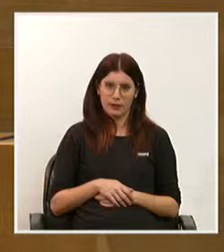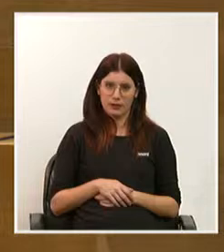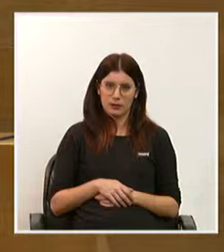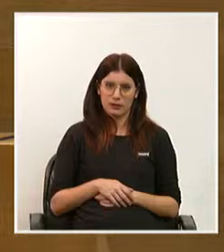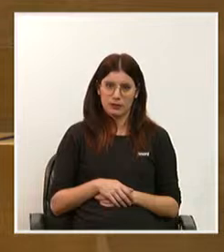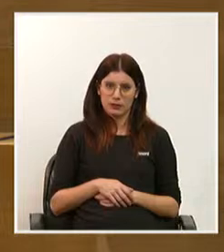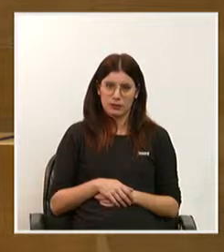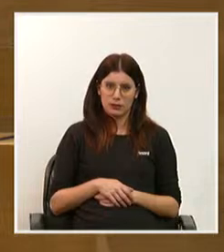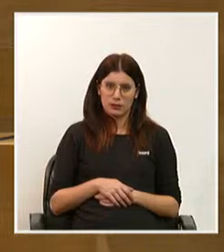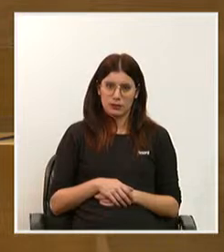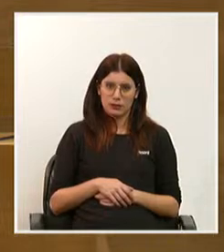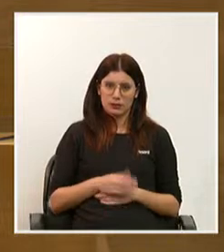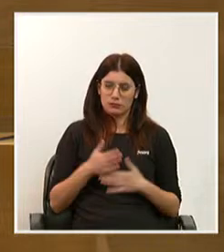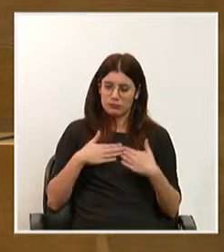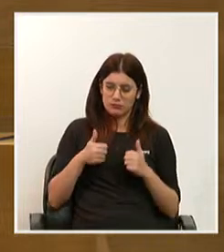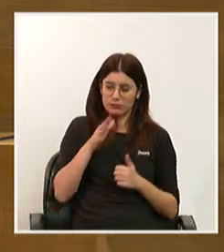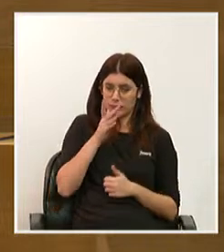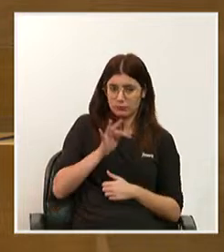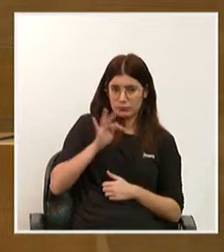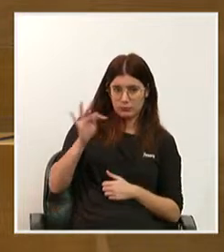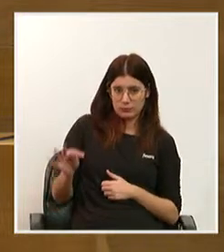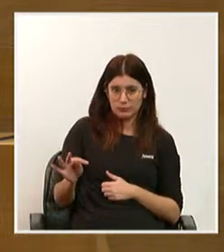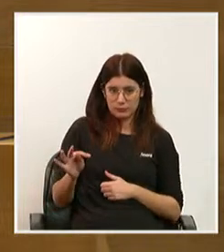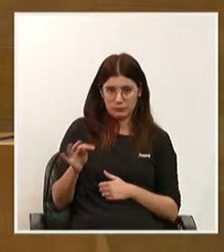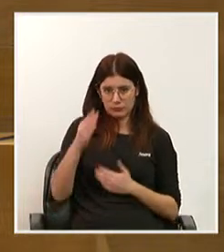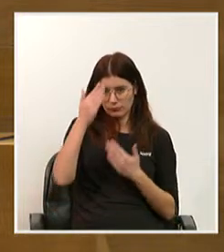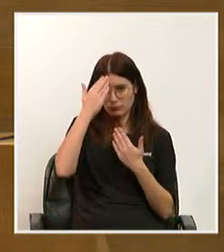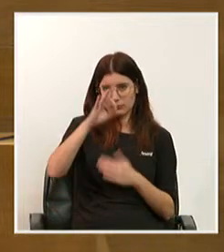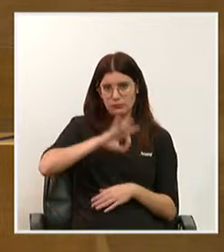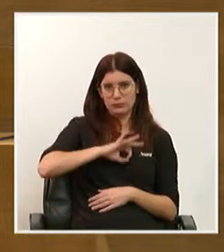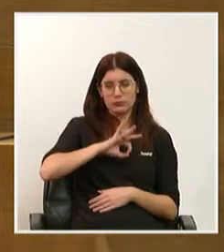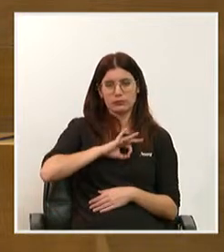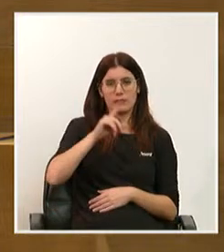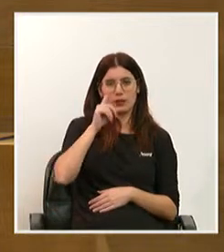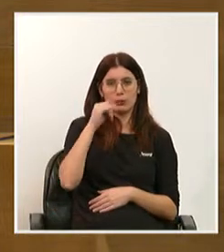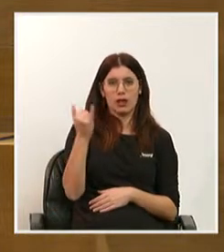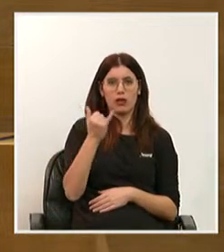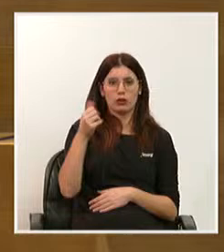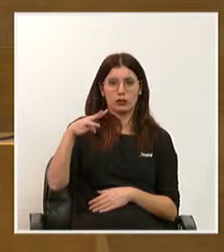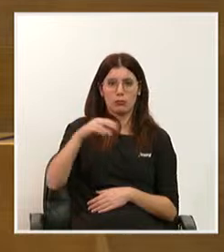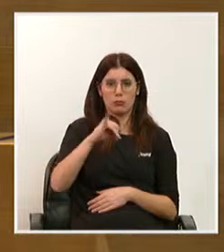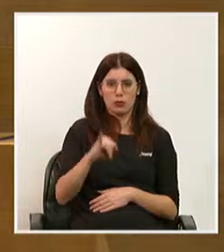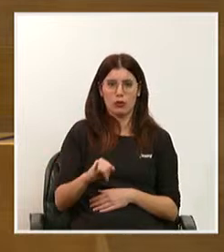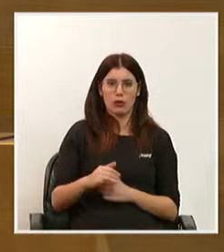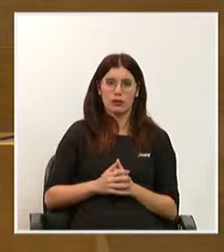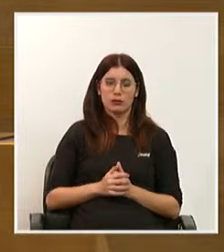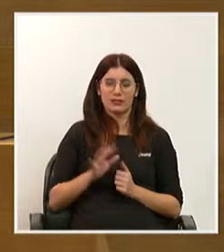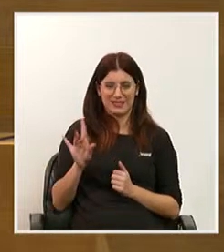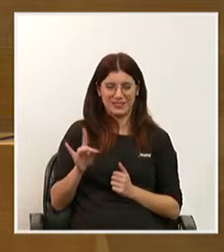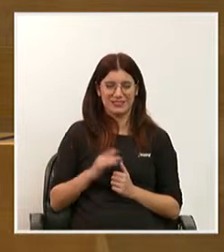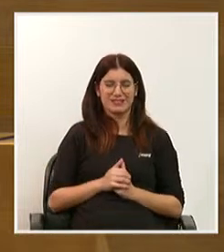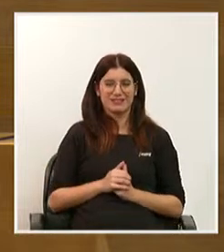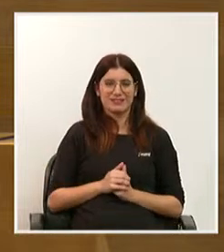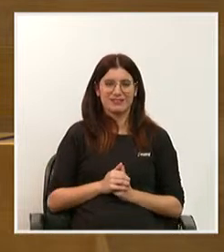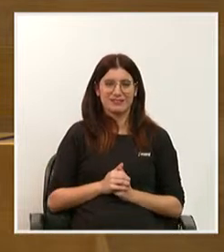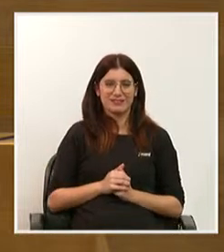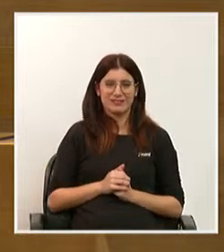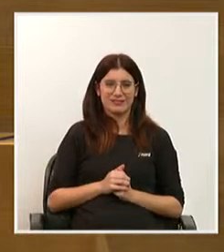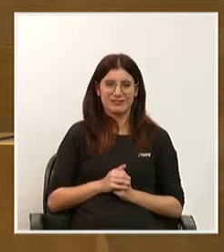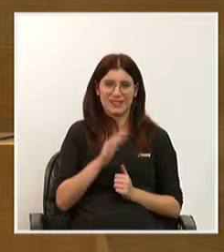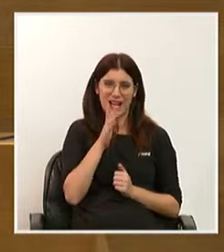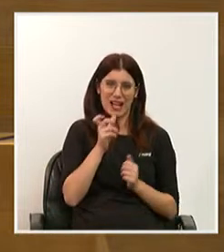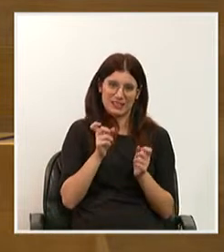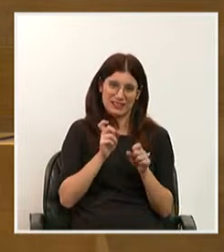pasada pues tiene la palabra el ilustre diputado José Muñoz que ya está aquí que as voy acortando los